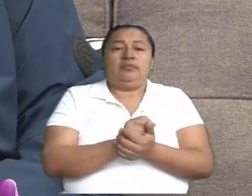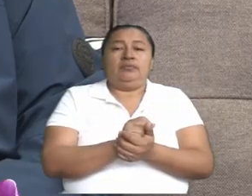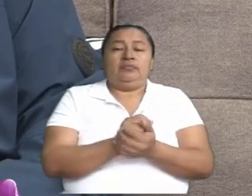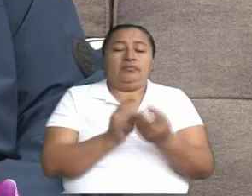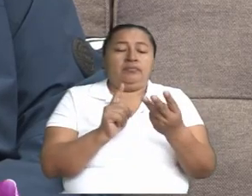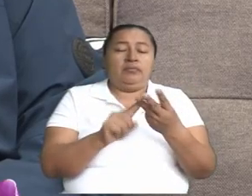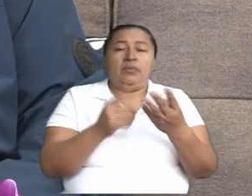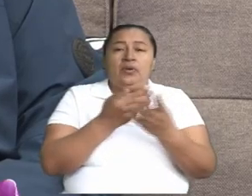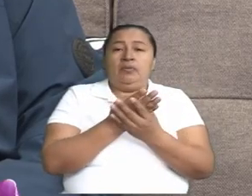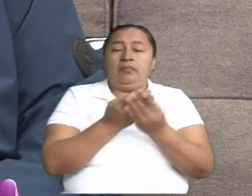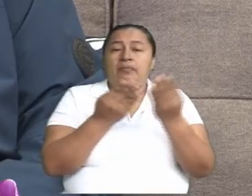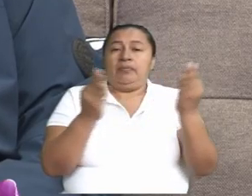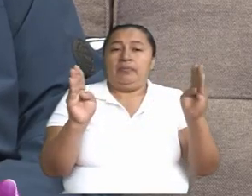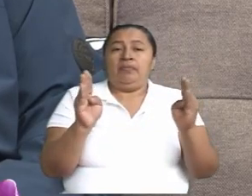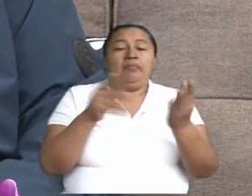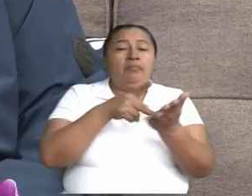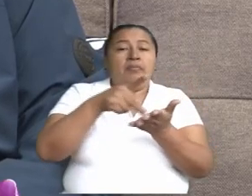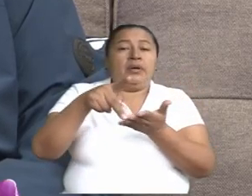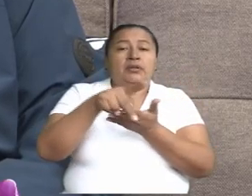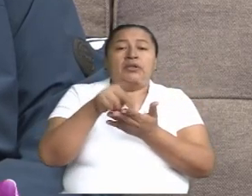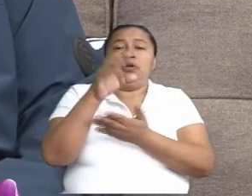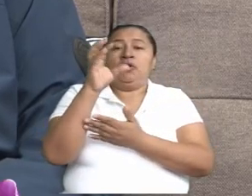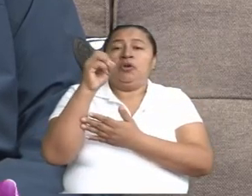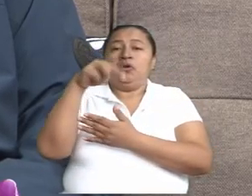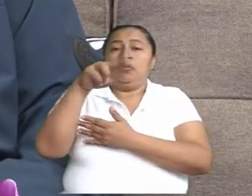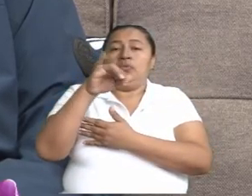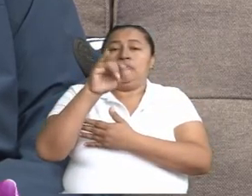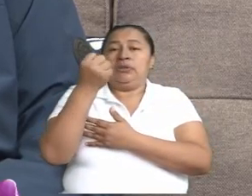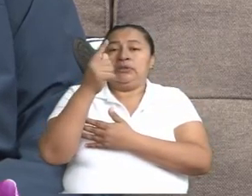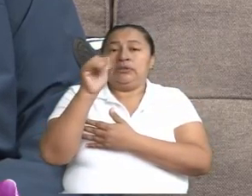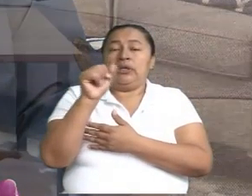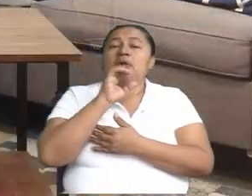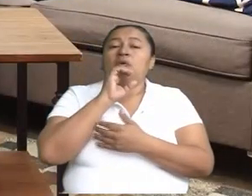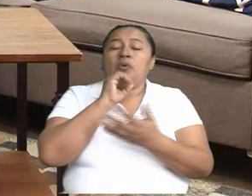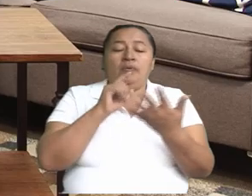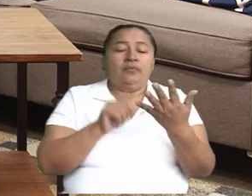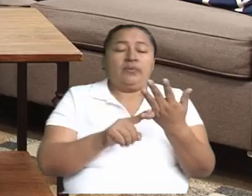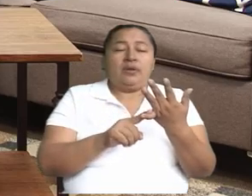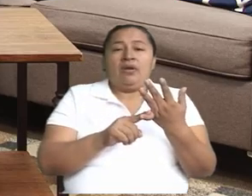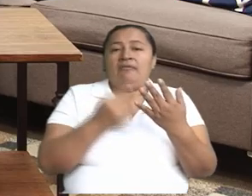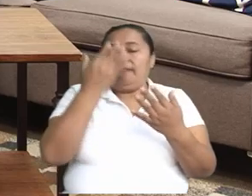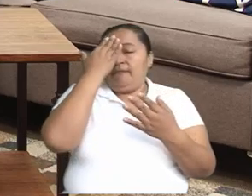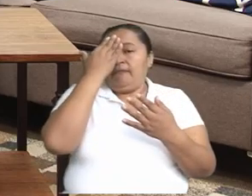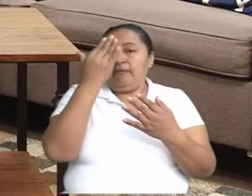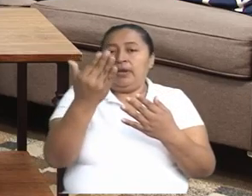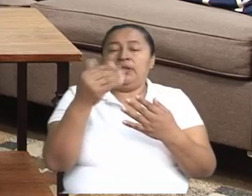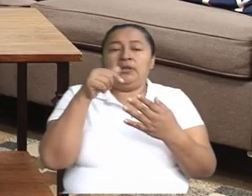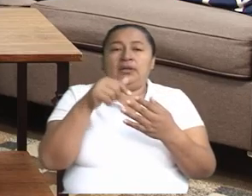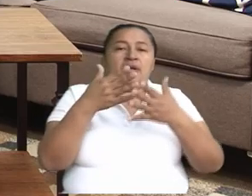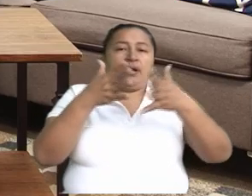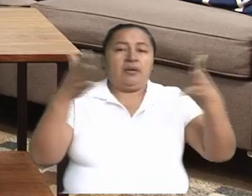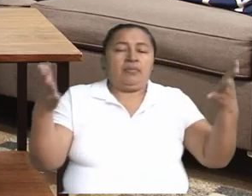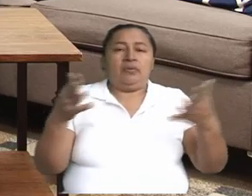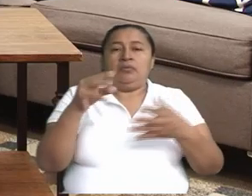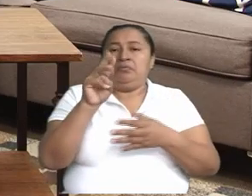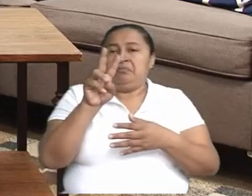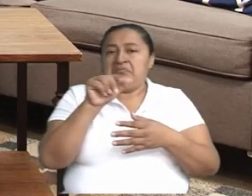Partido Comunista de Cuba. Partido Colorado de Uruguay. Frente Amplio de Uruguay. Son